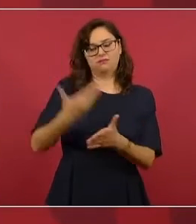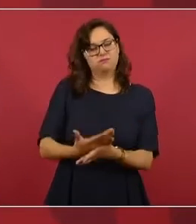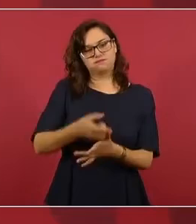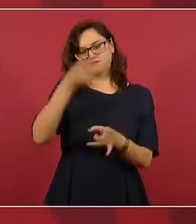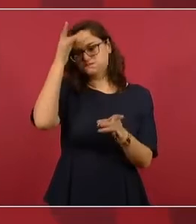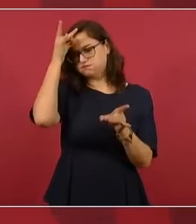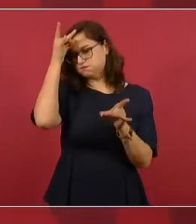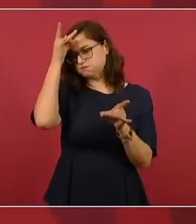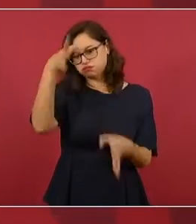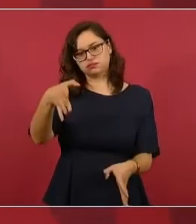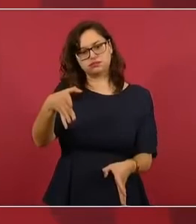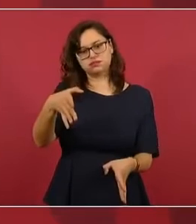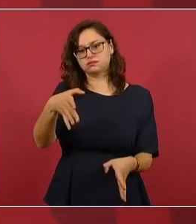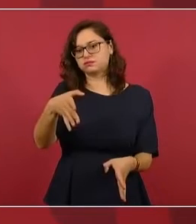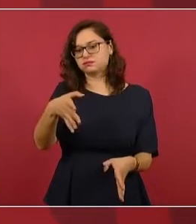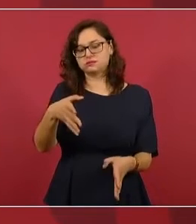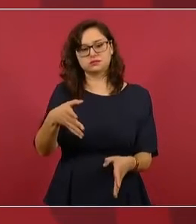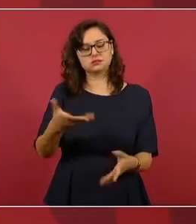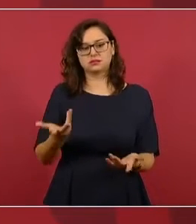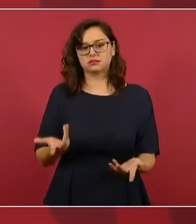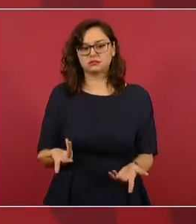de todos los pueblos de América.